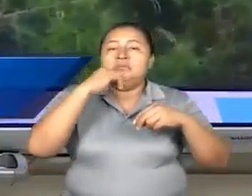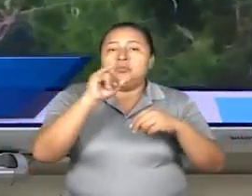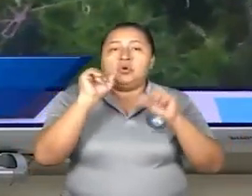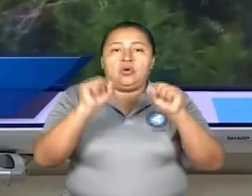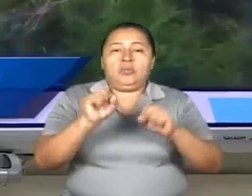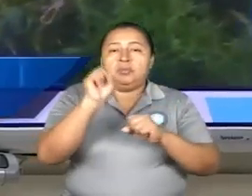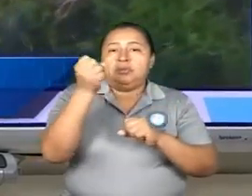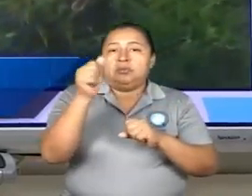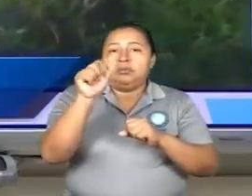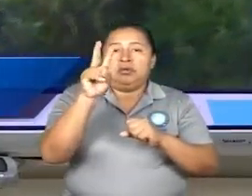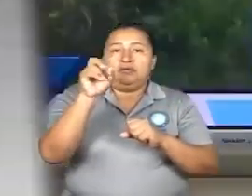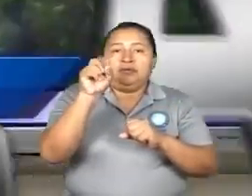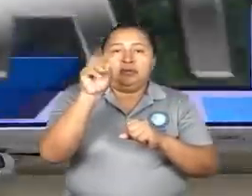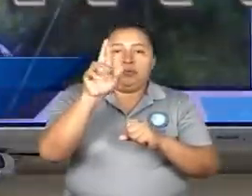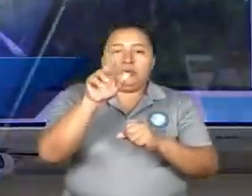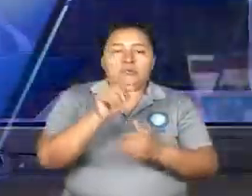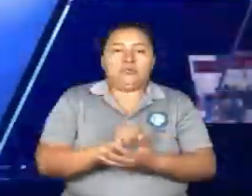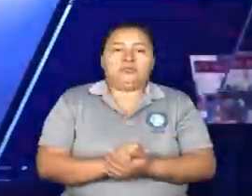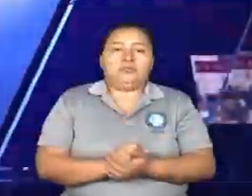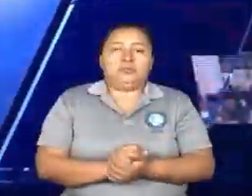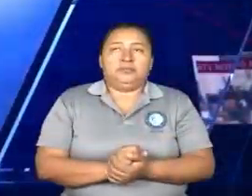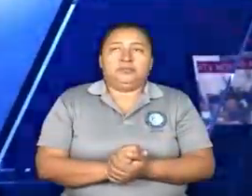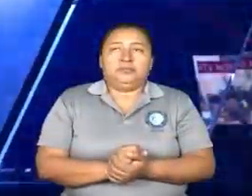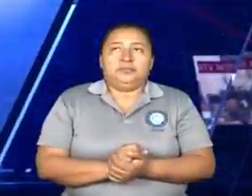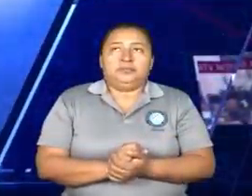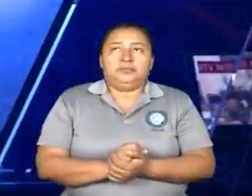ingeniero Salvador Mansell.